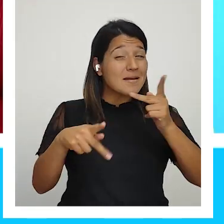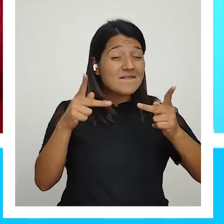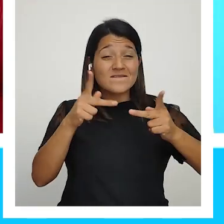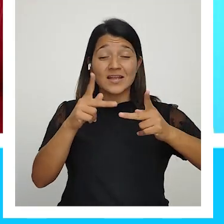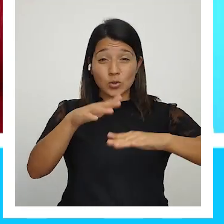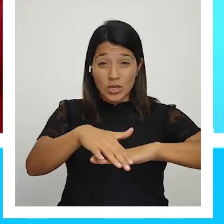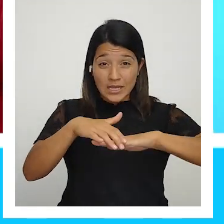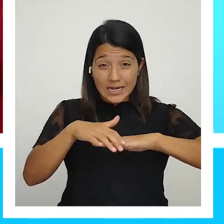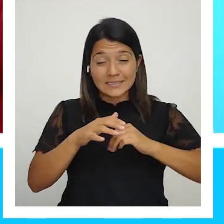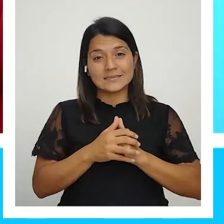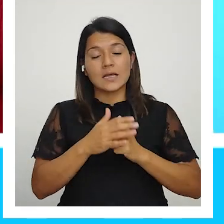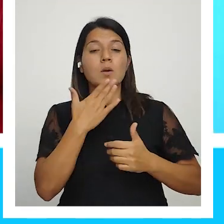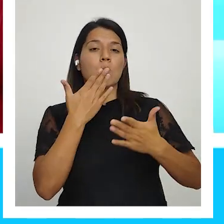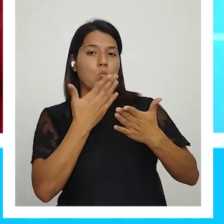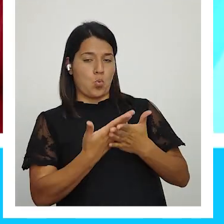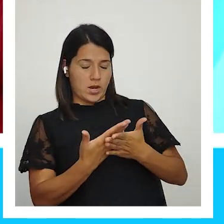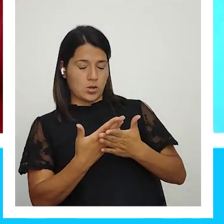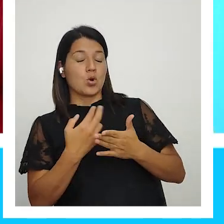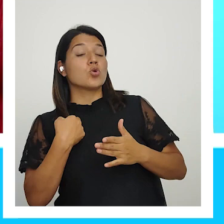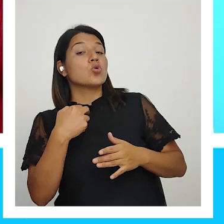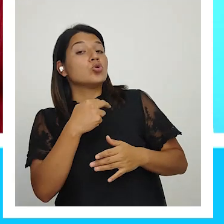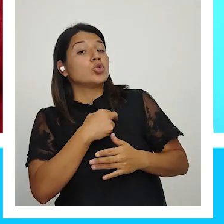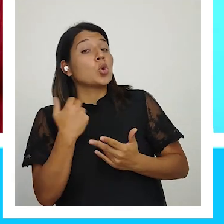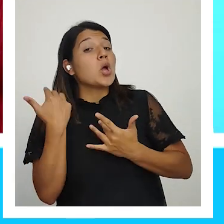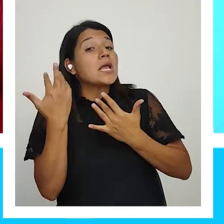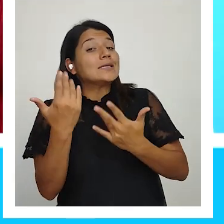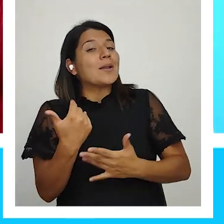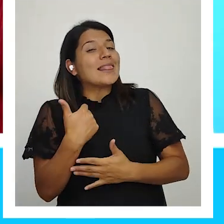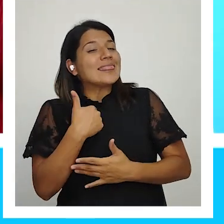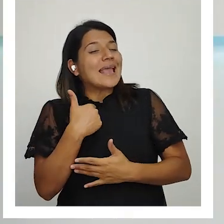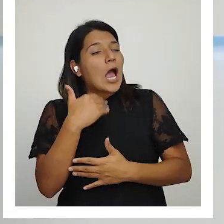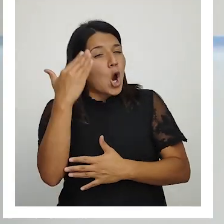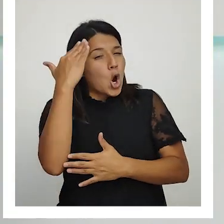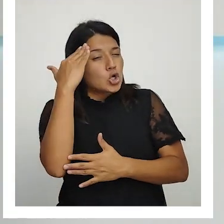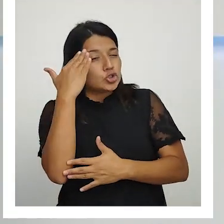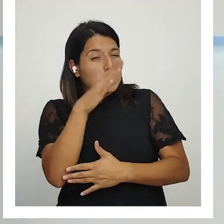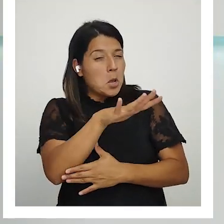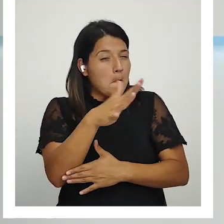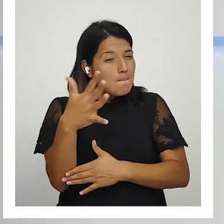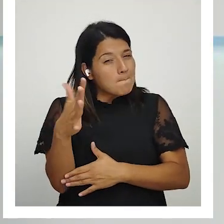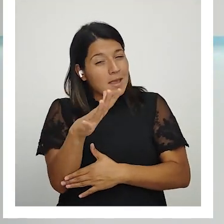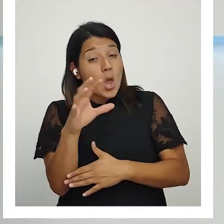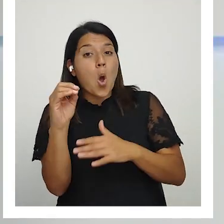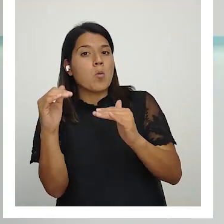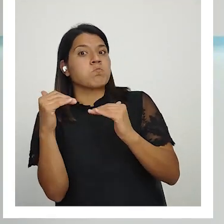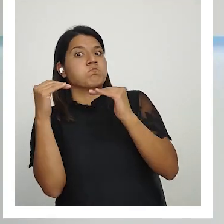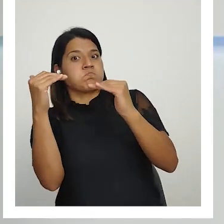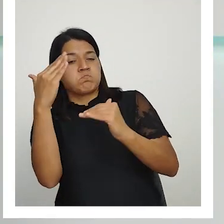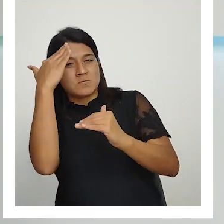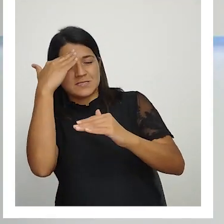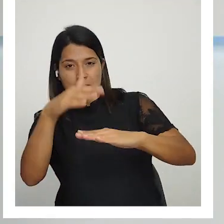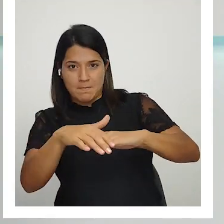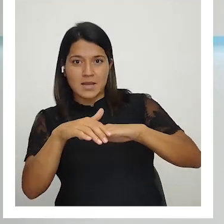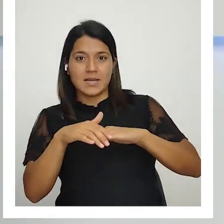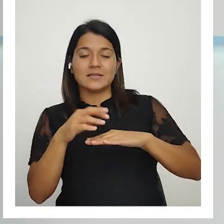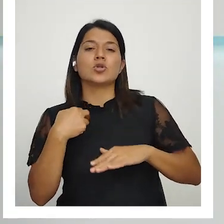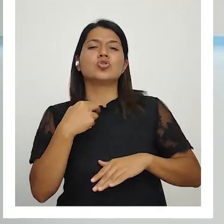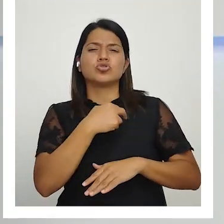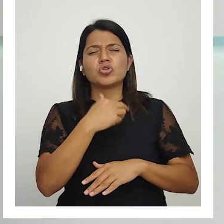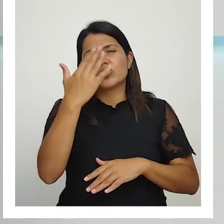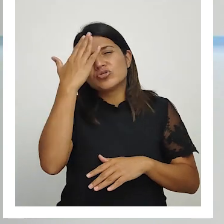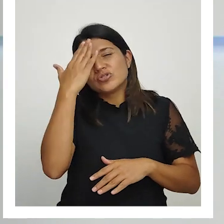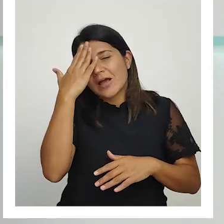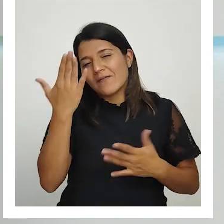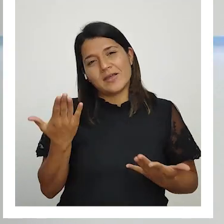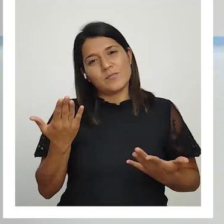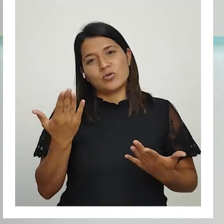la expectativa es que tenga al menos un nivel medio o alto de dominio del idioma. Como bien sabemos, pues no somos nativos,